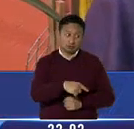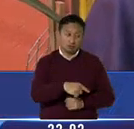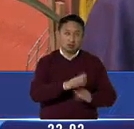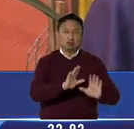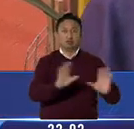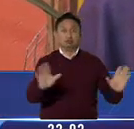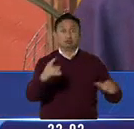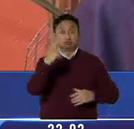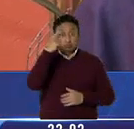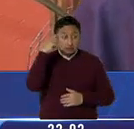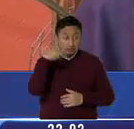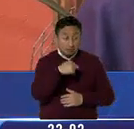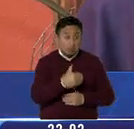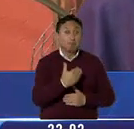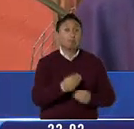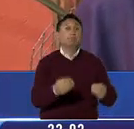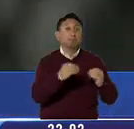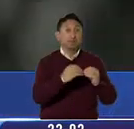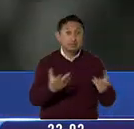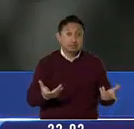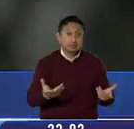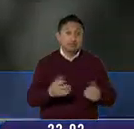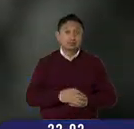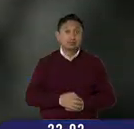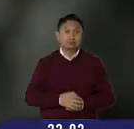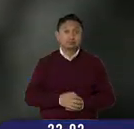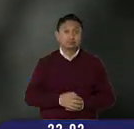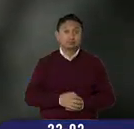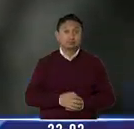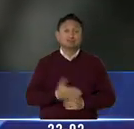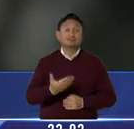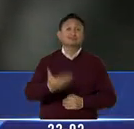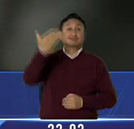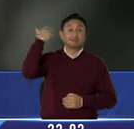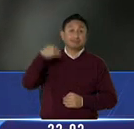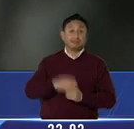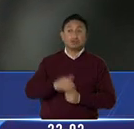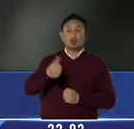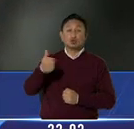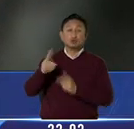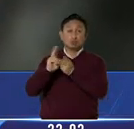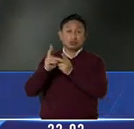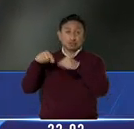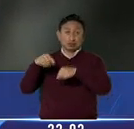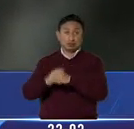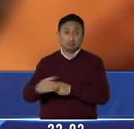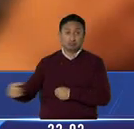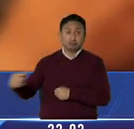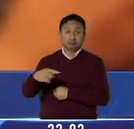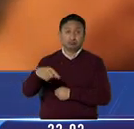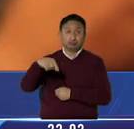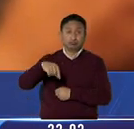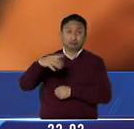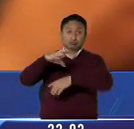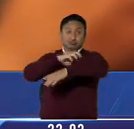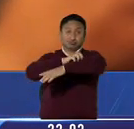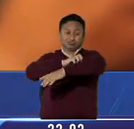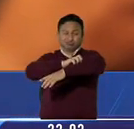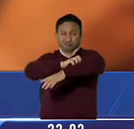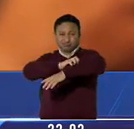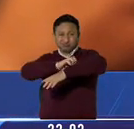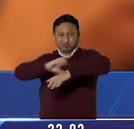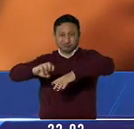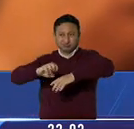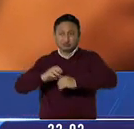porque imagínense que hubiera pasado algo más grave. El mismo can meses atrás atacó a otro vecino, le desprendió parte del músculo de la